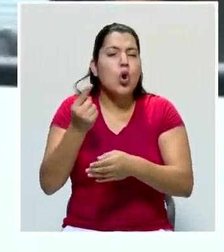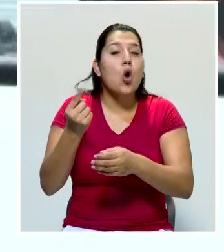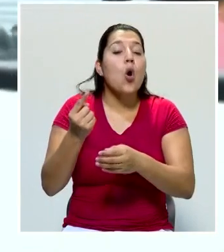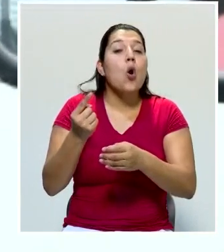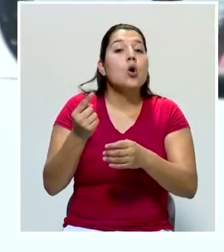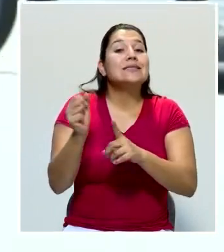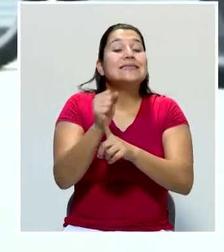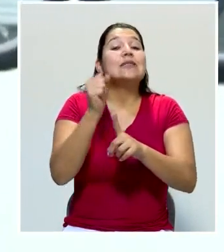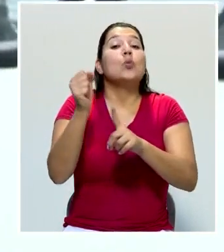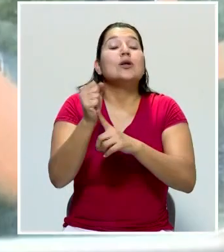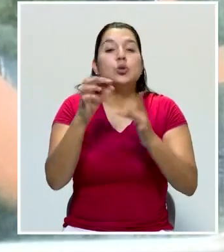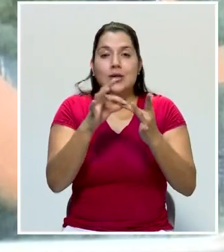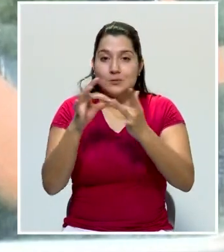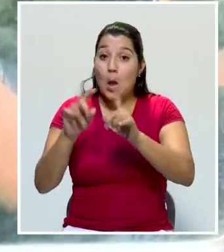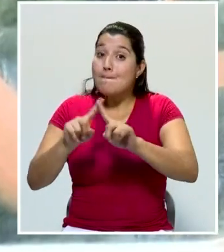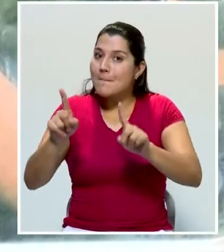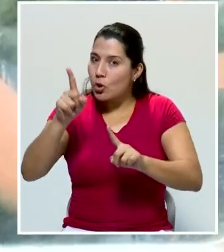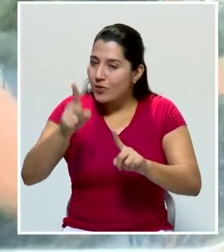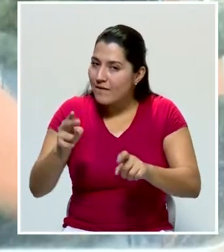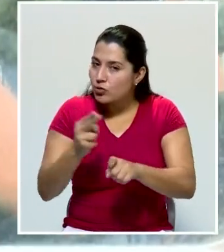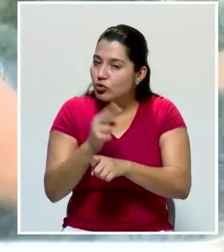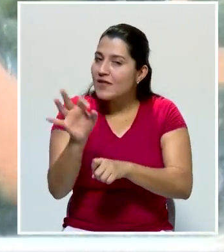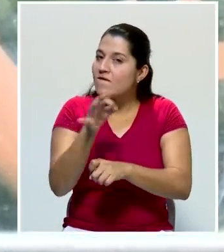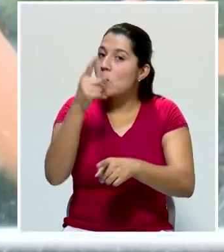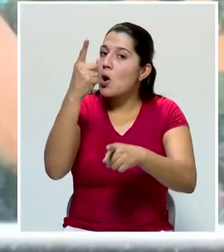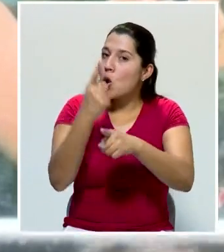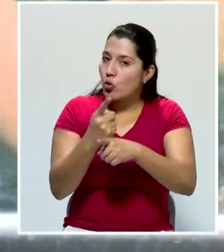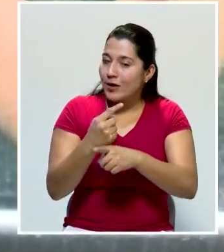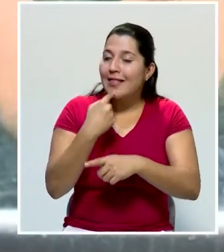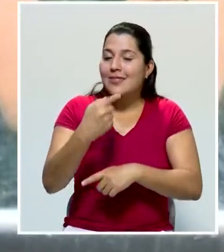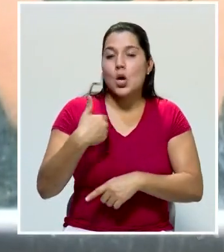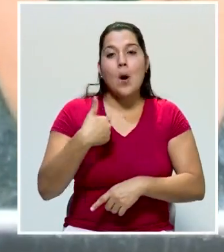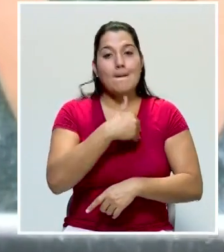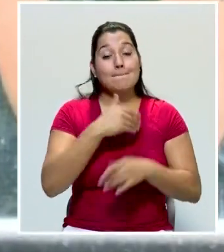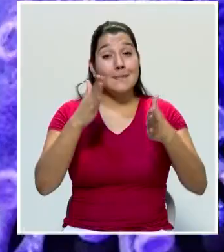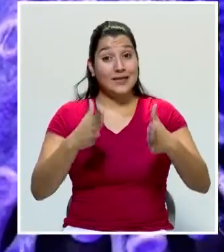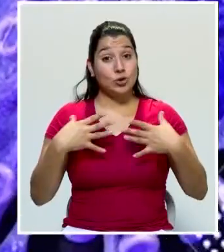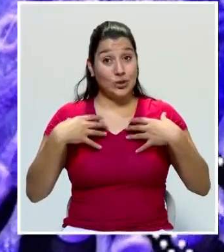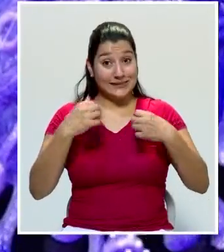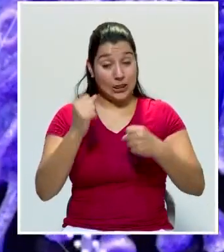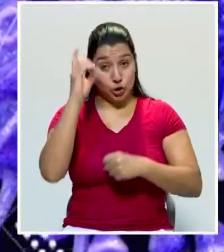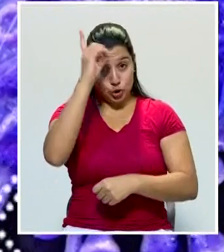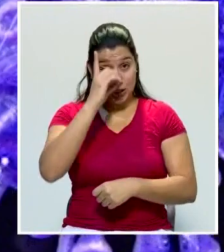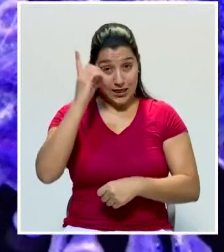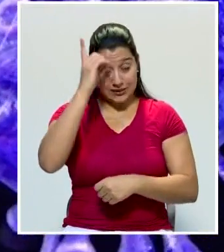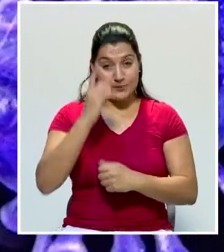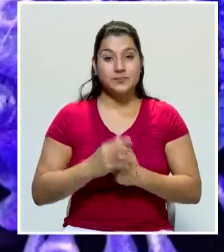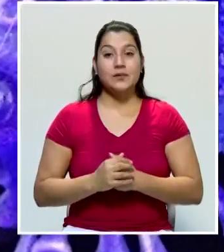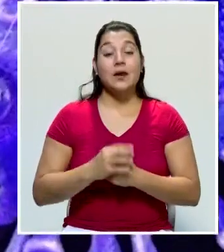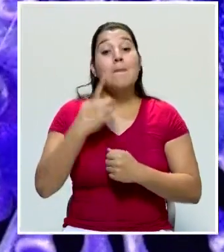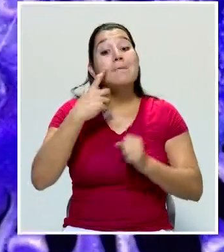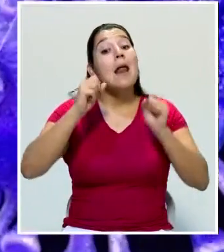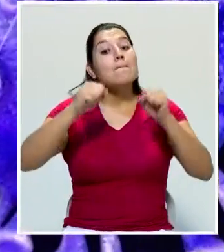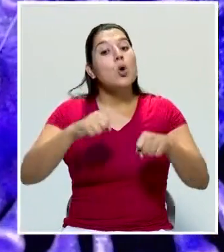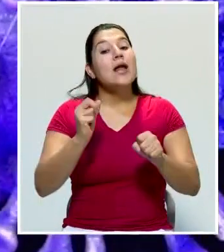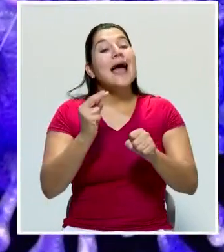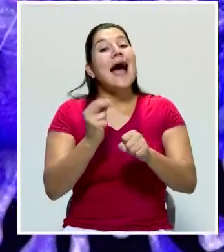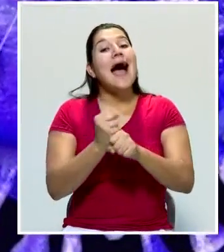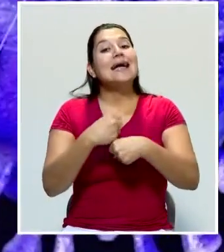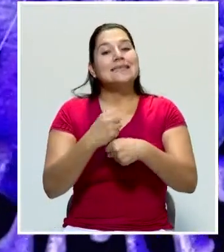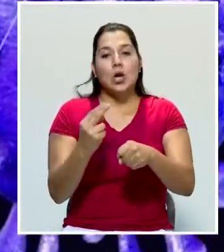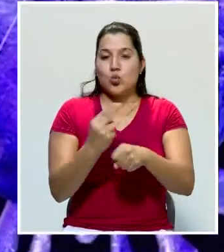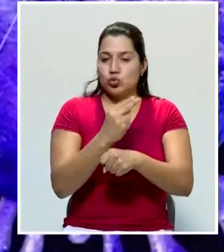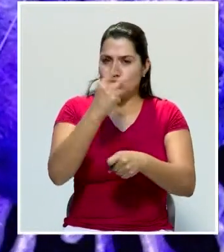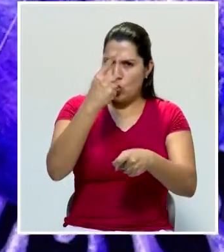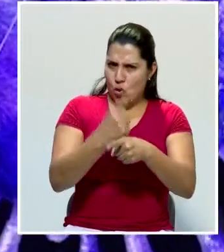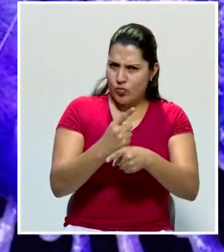se utilice de la manera adecuada, según explicó el ministro de Salud, Daniel Salas. Para realizar el uso adecuado debe lavarse